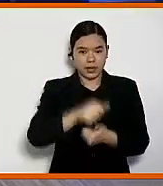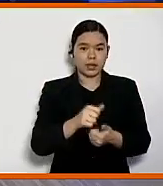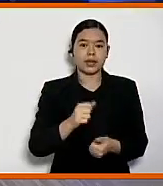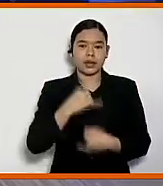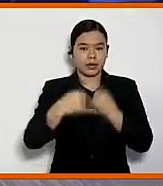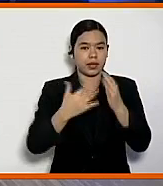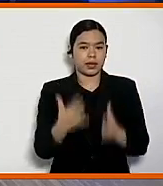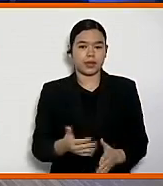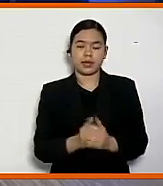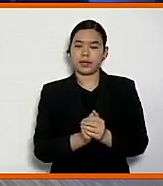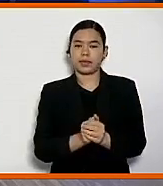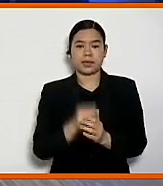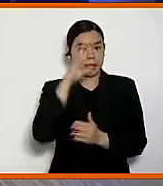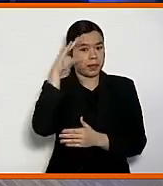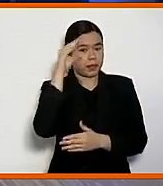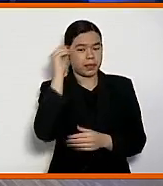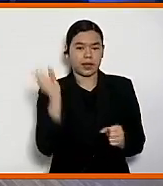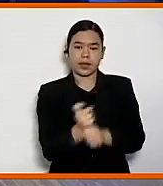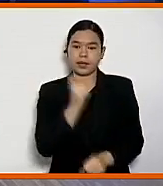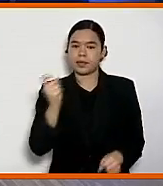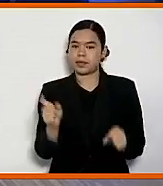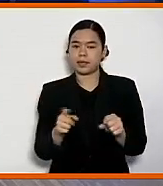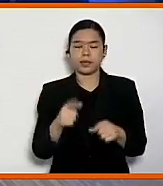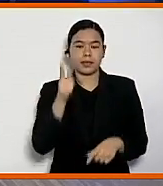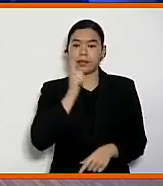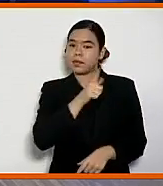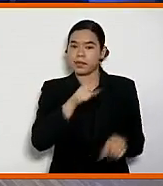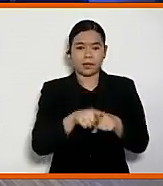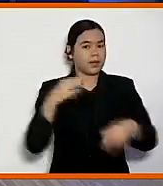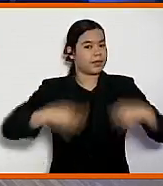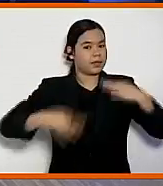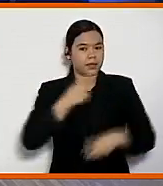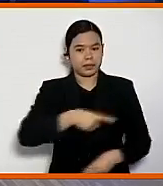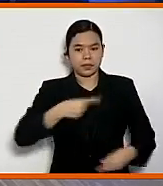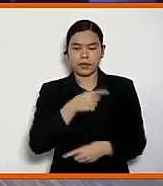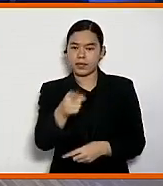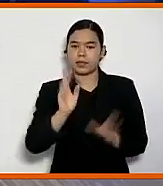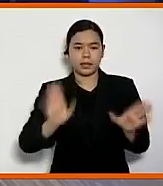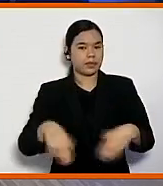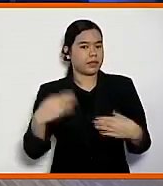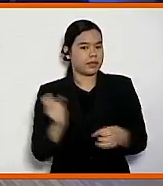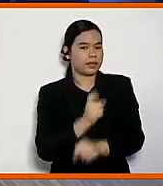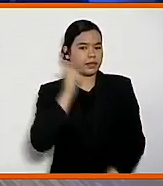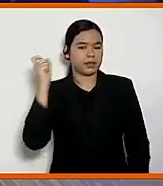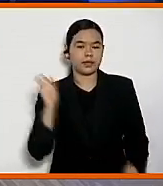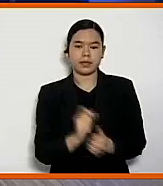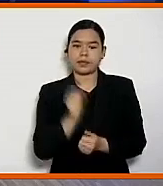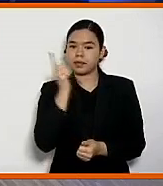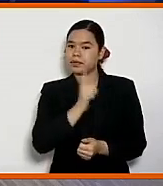nuestros jugadores, Natalia, que ganarse la loto también es alegría y diversión. ¿Y vos cómo te la vas a